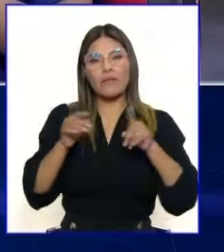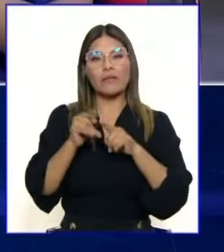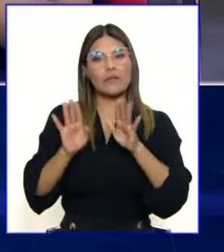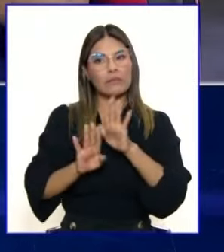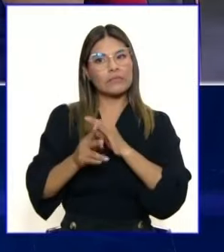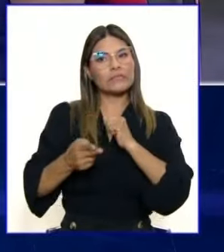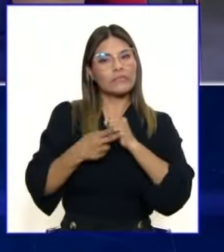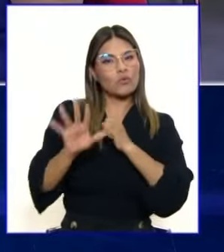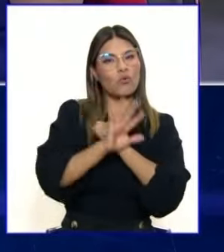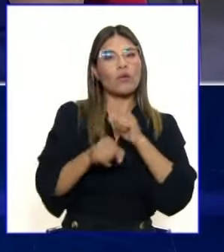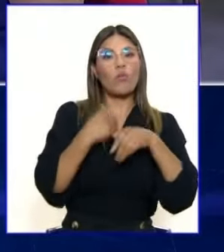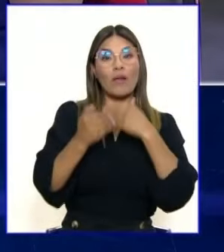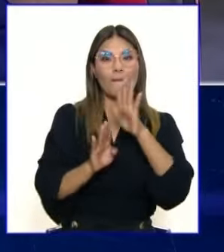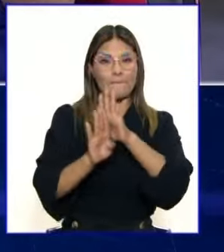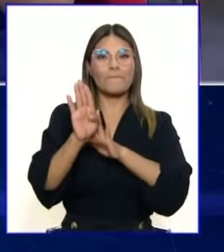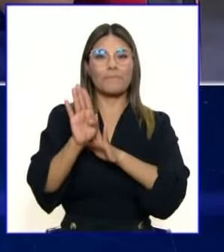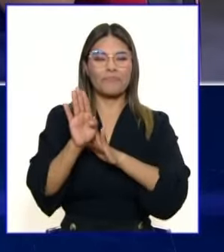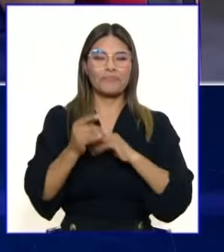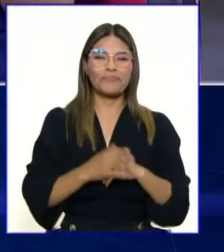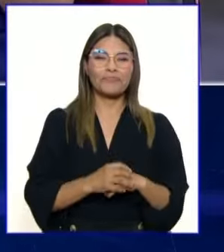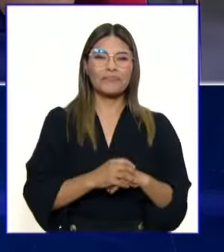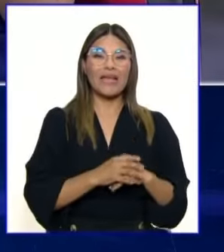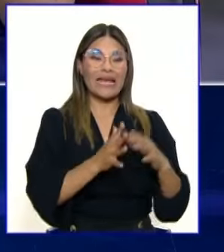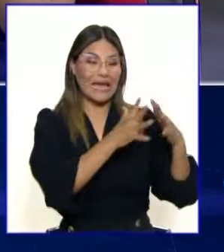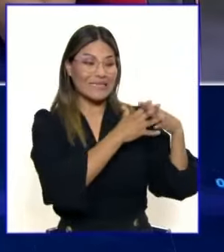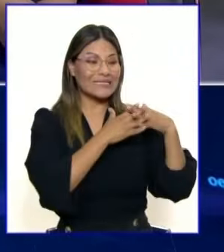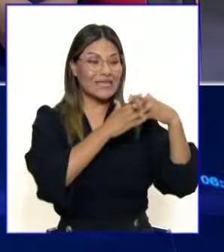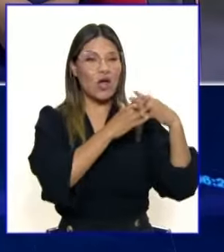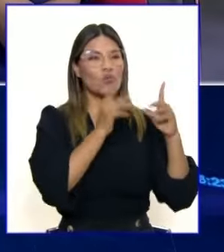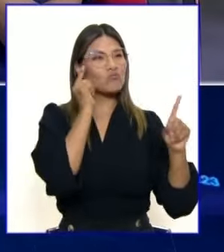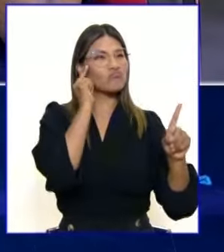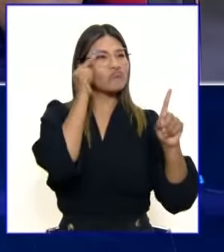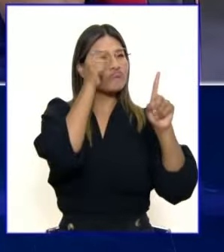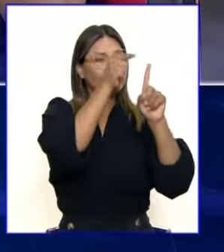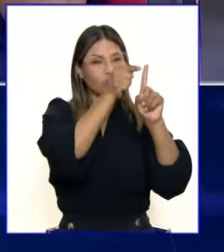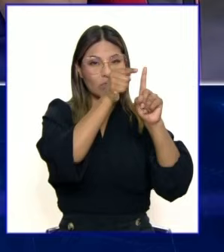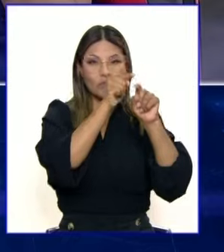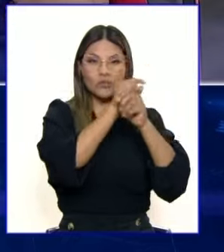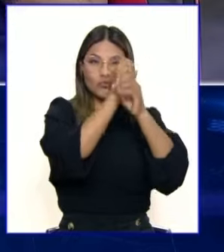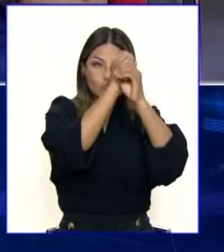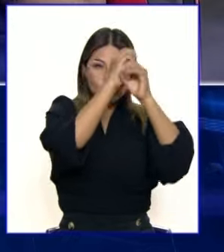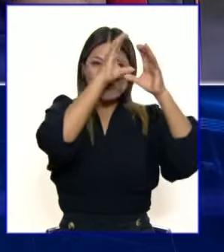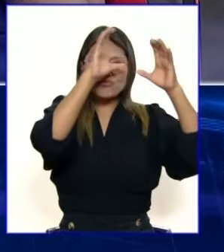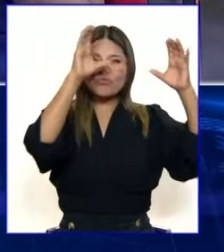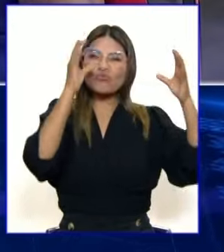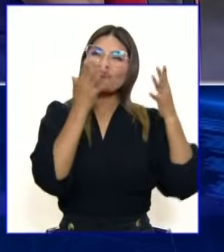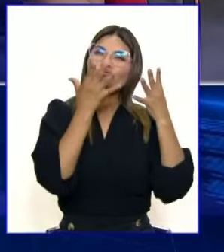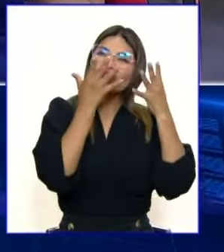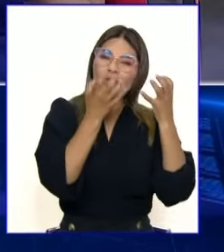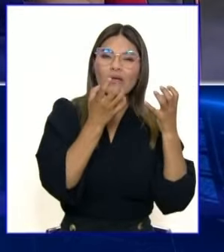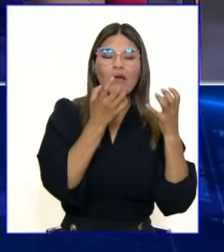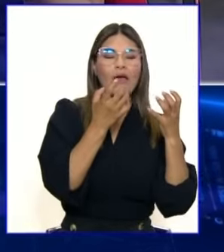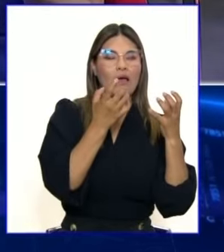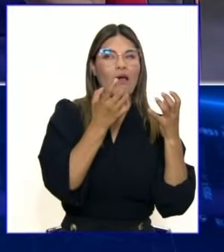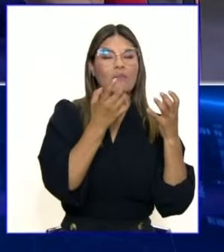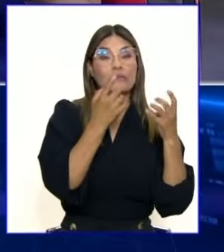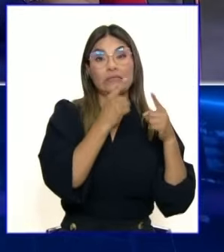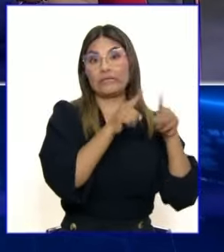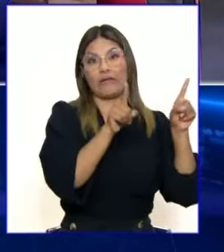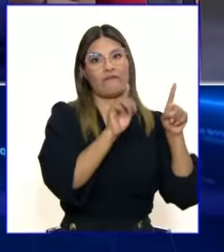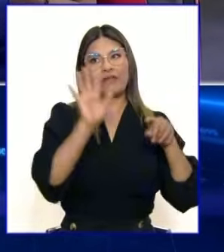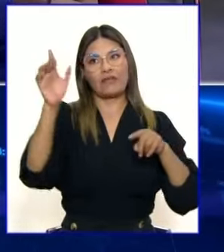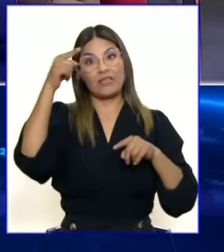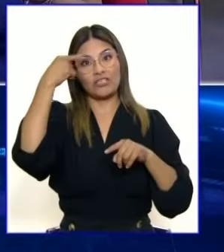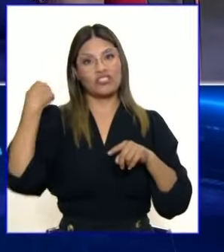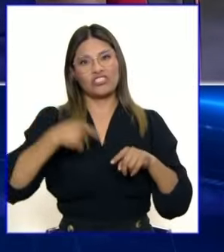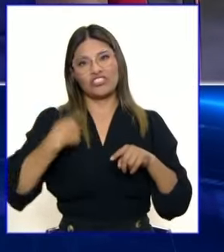próspero. La visión de Estados Unidos en cómo se manifiesta es muy diferente a la de China,